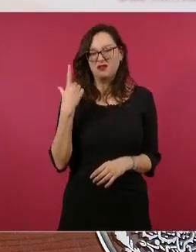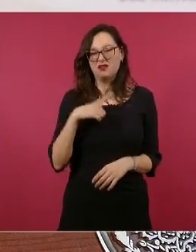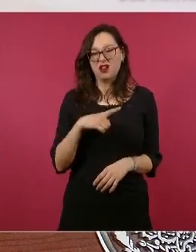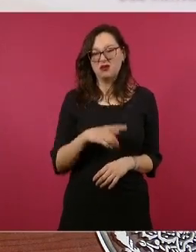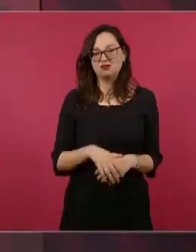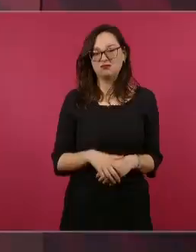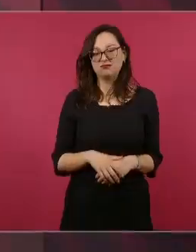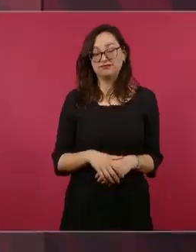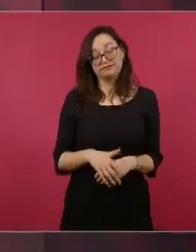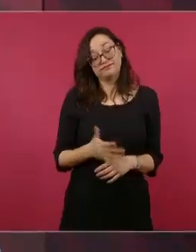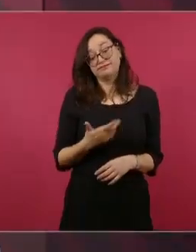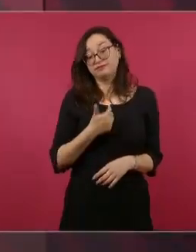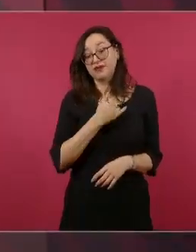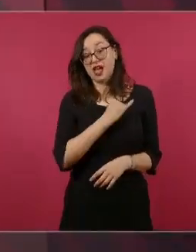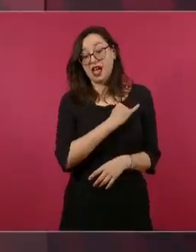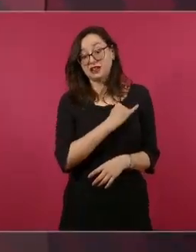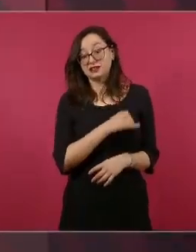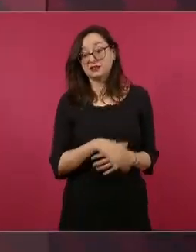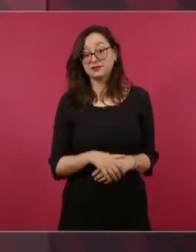entonces les molesta